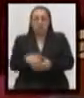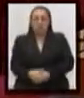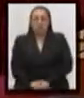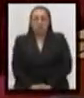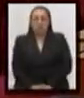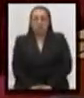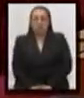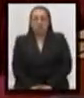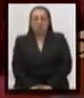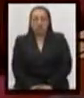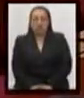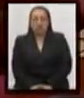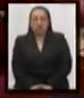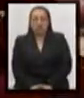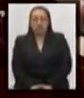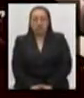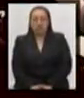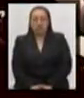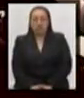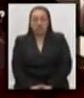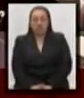República.